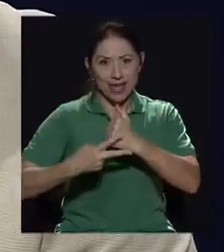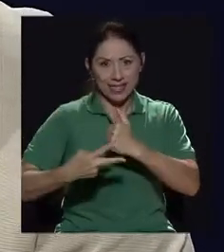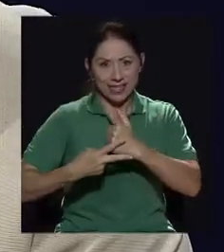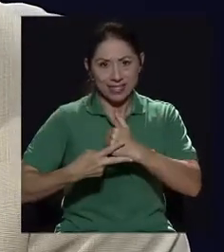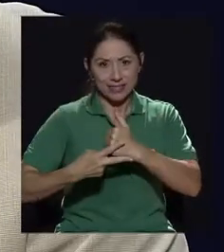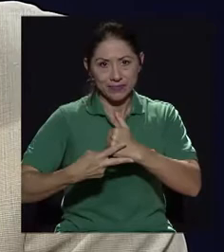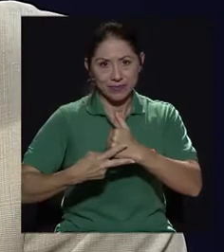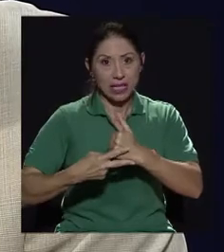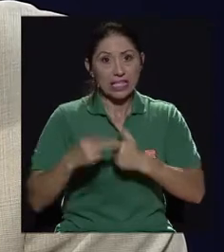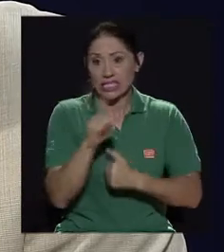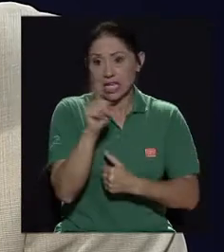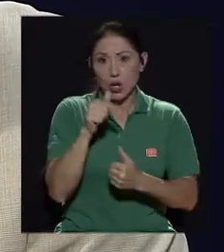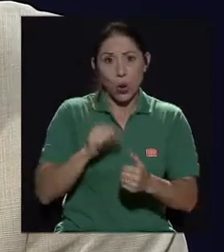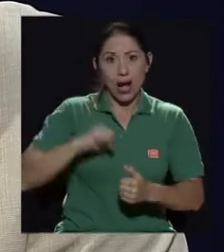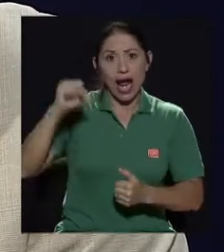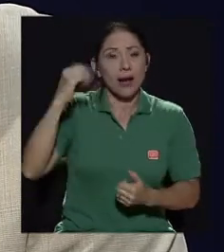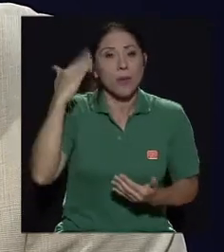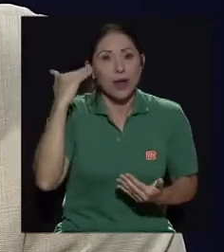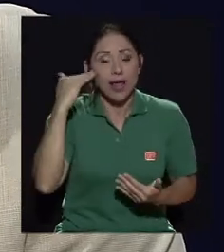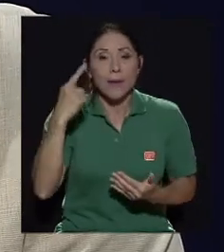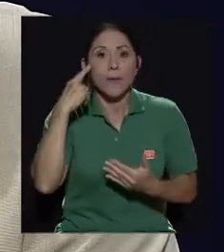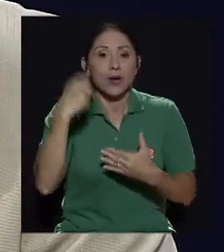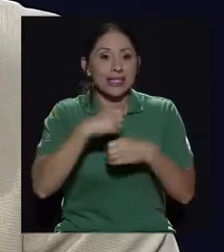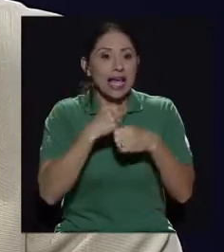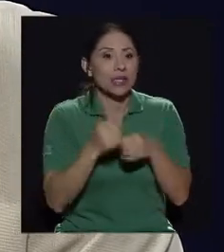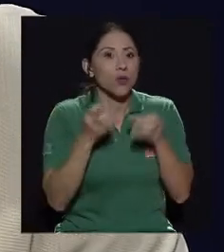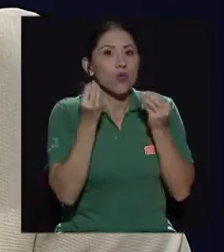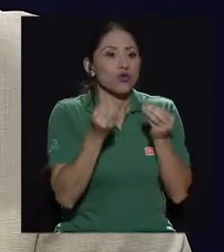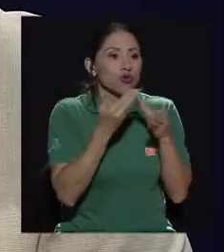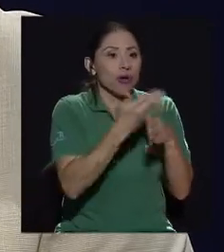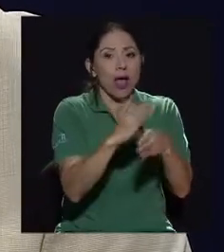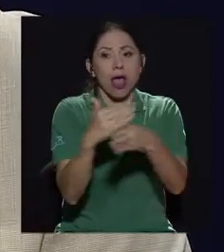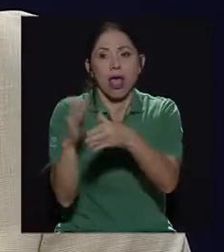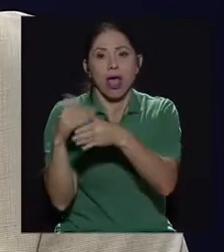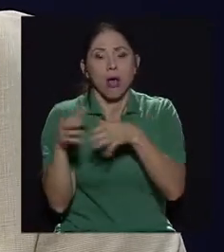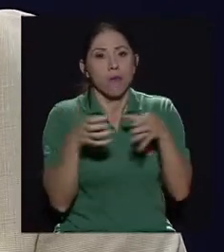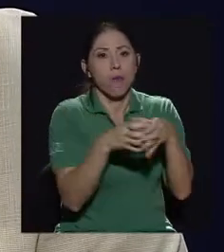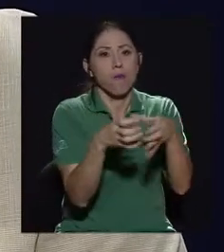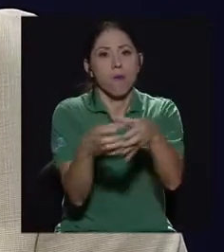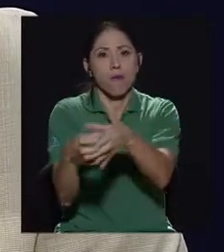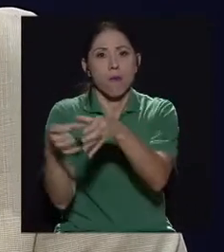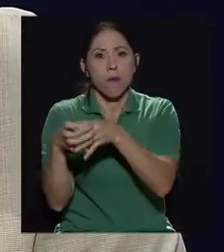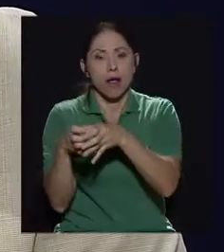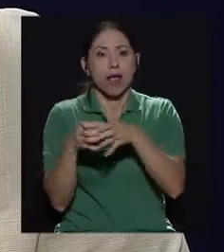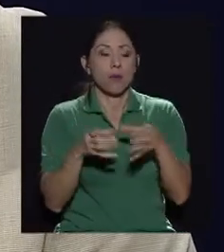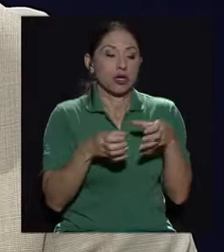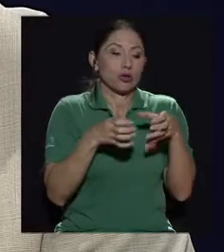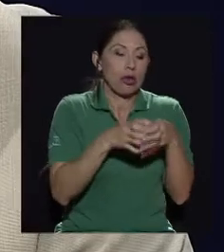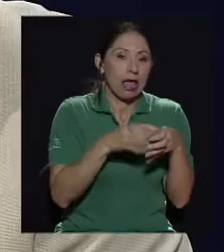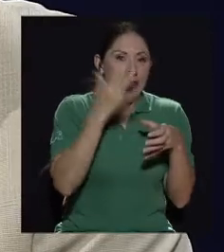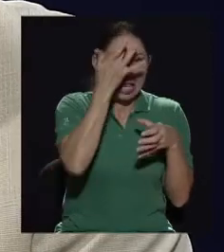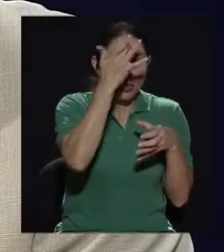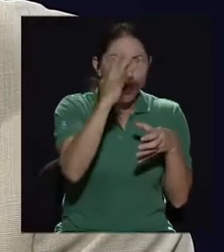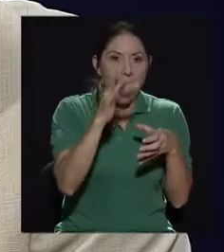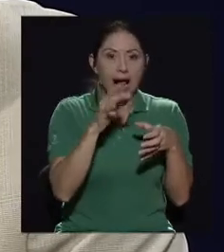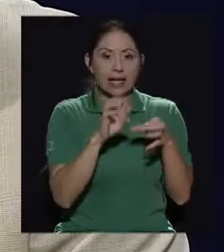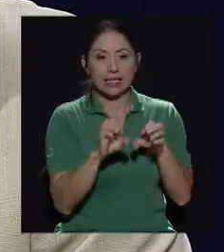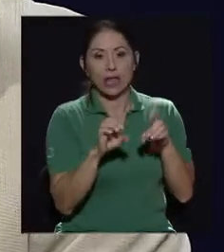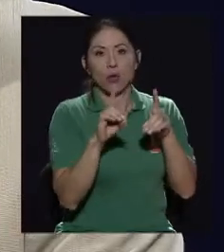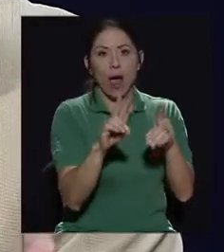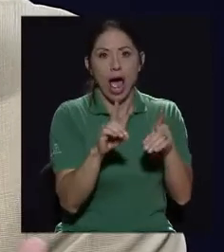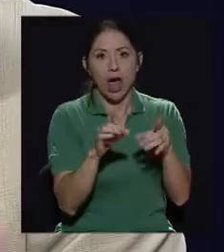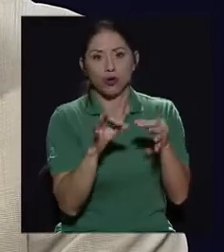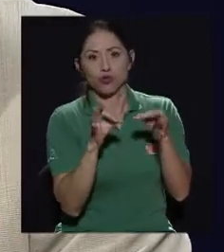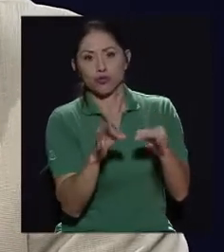si no gana las elecciones es por la polarización que se ha generado donde entonces participan todos los sectores intelectuales educados